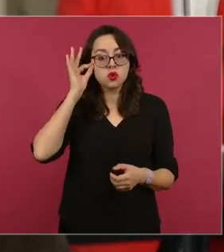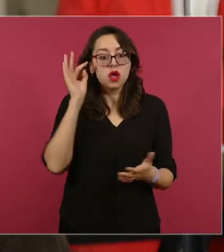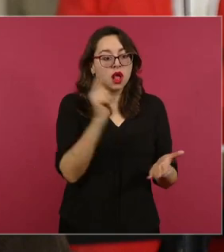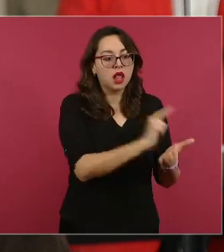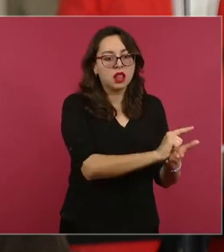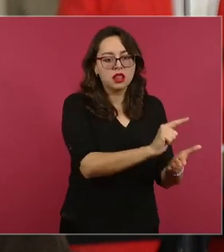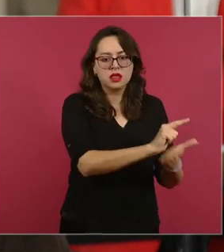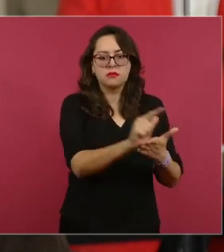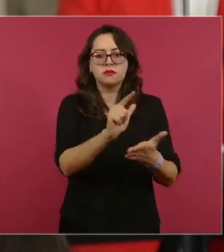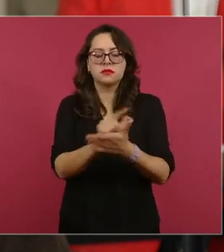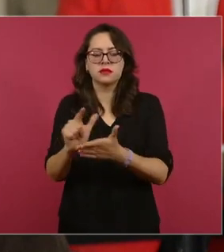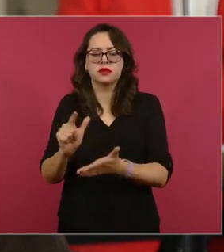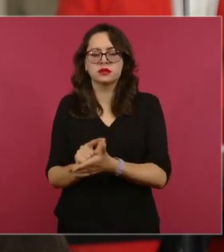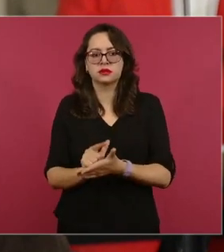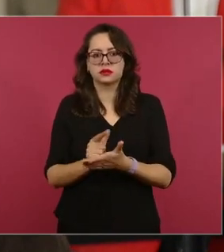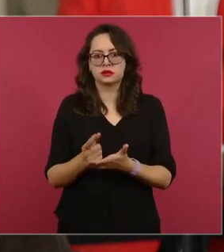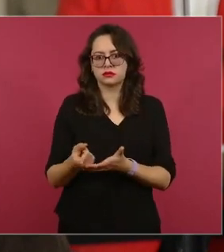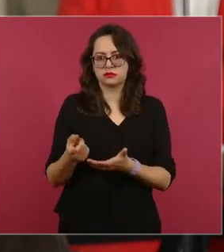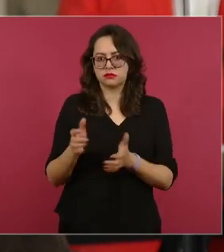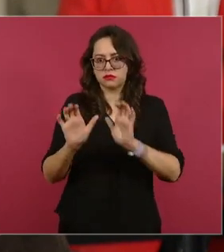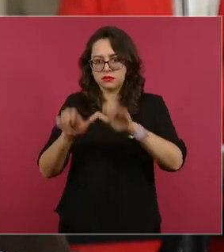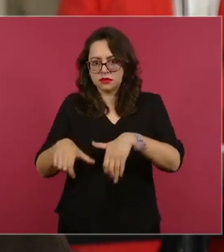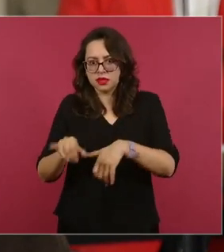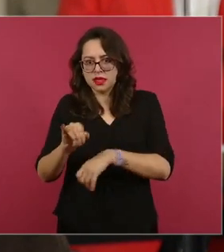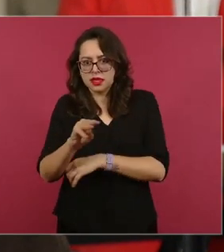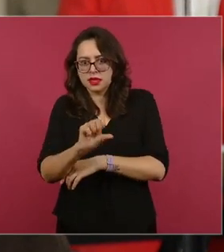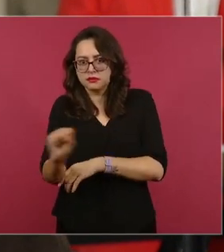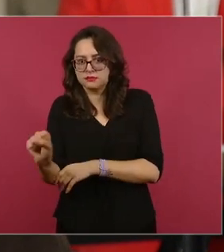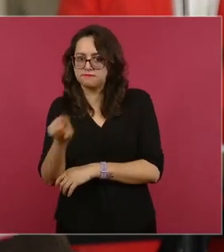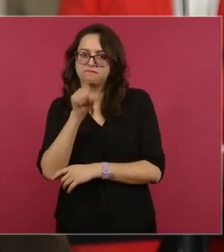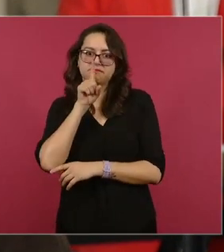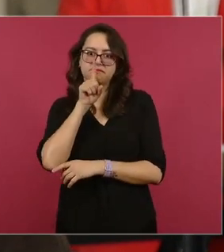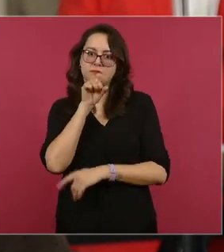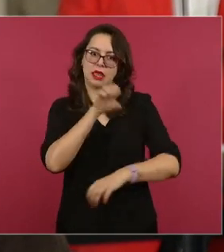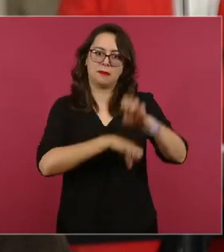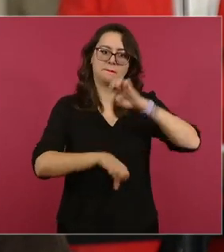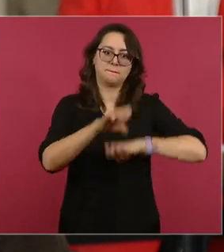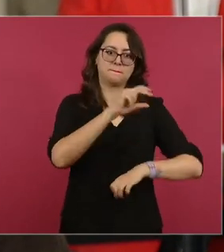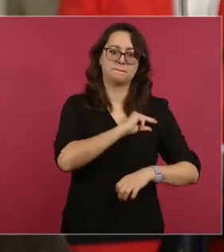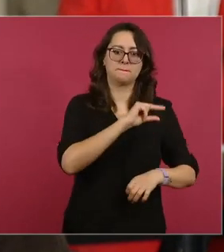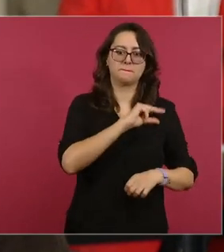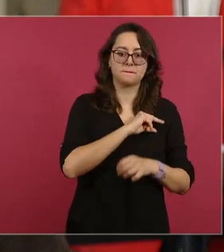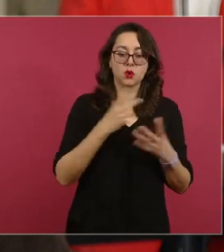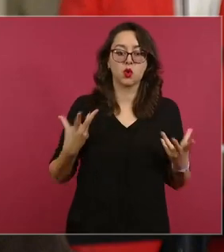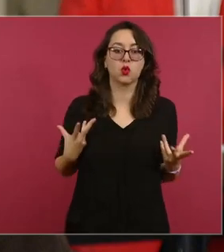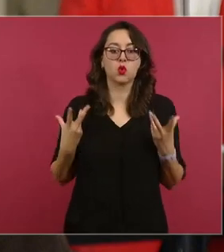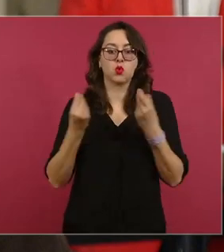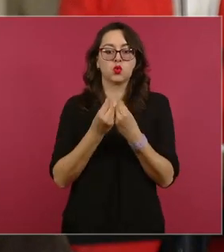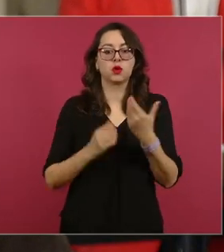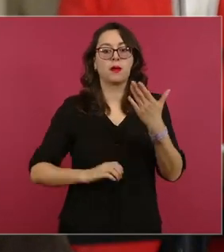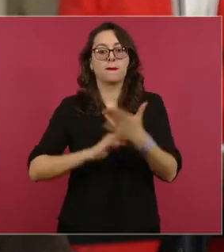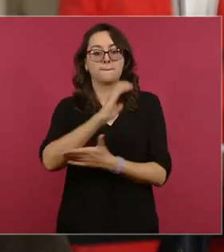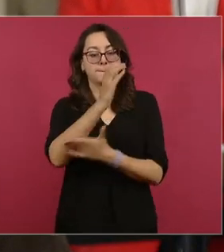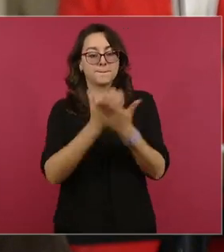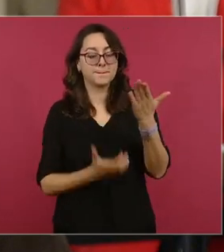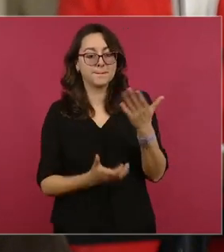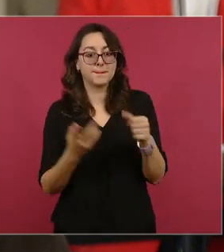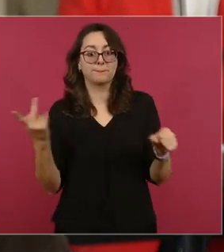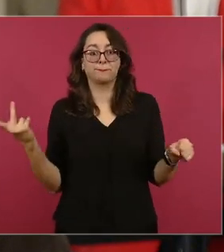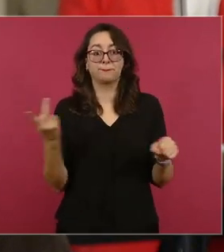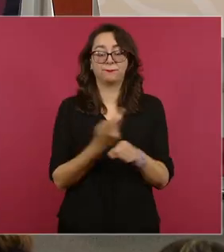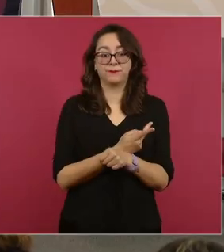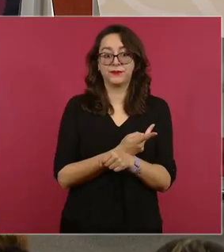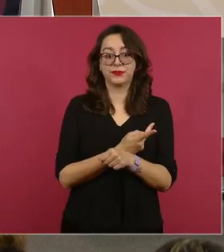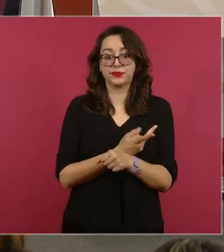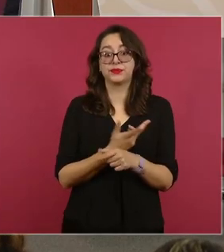al Instituto Mexicano del Seguro Social. En aquel momento en que se llegó a abordar este tema, precisamente, inclusive la jefa del SAR